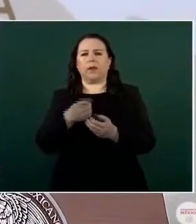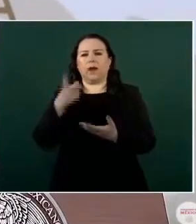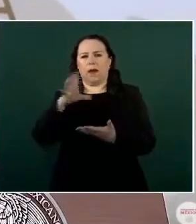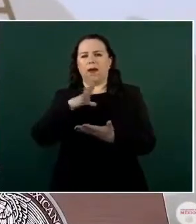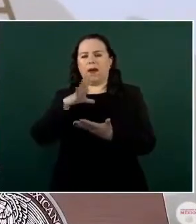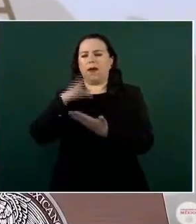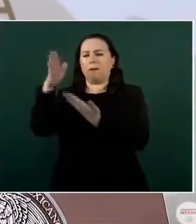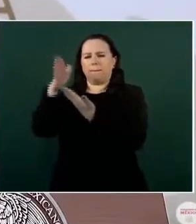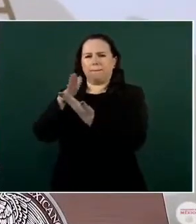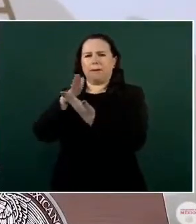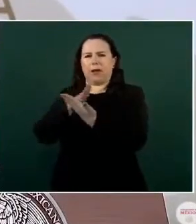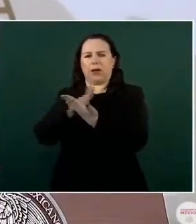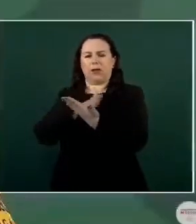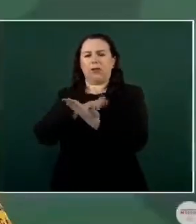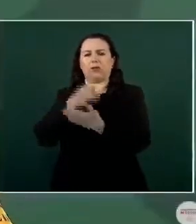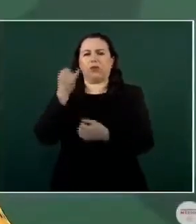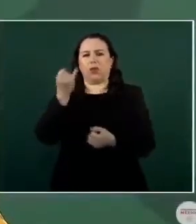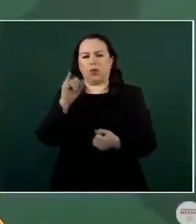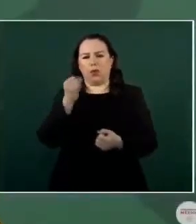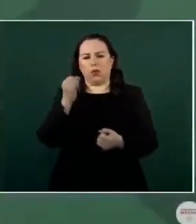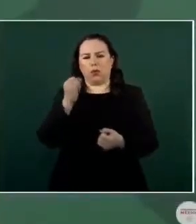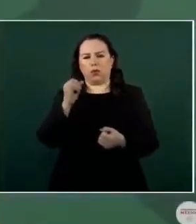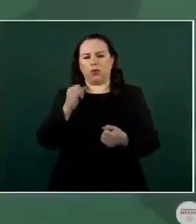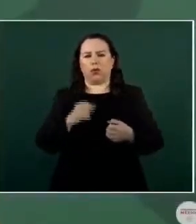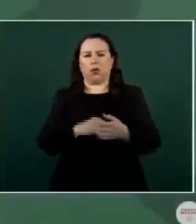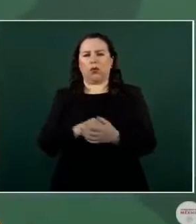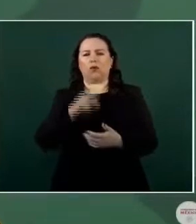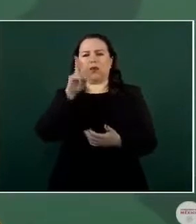reducción. En junio tenían